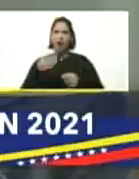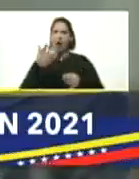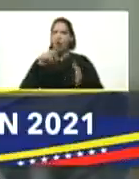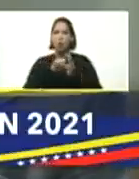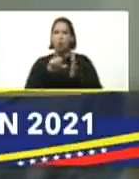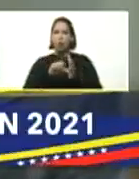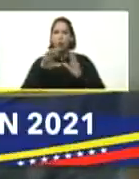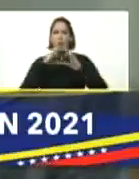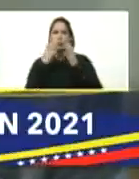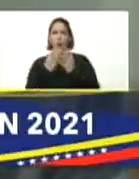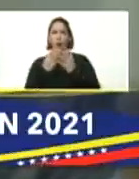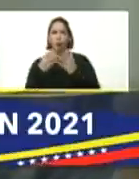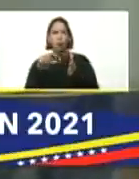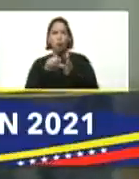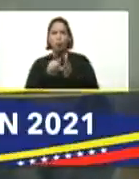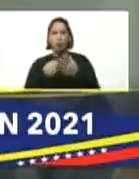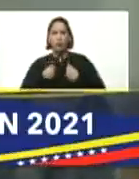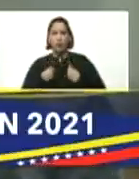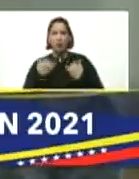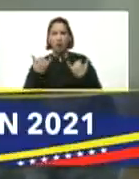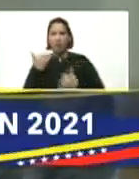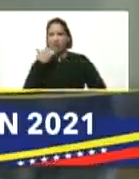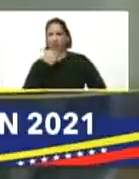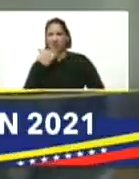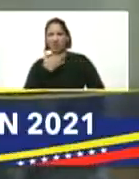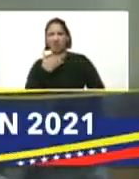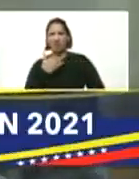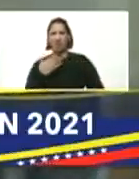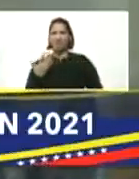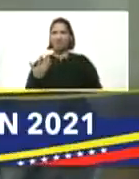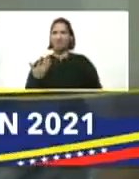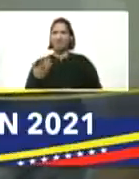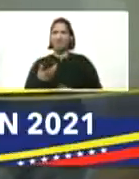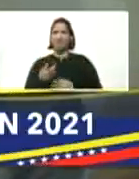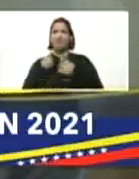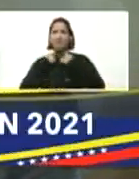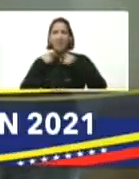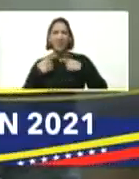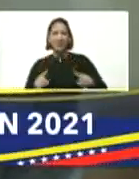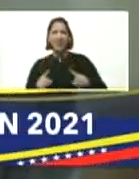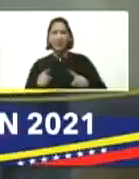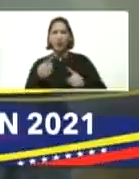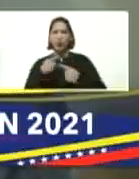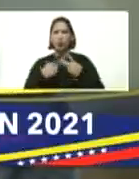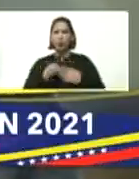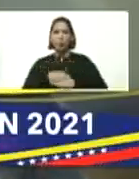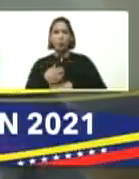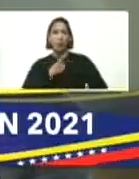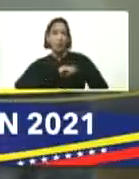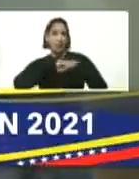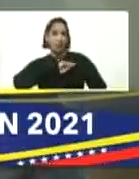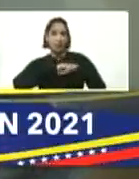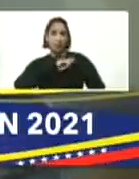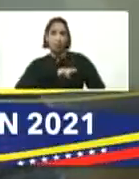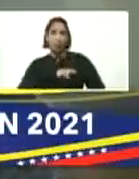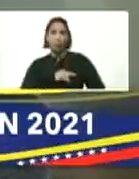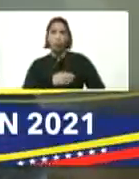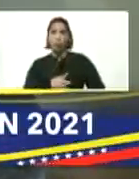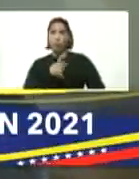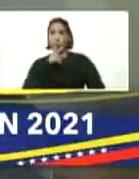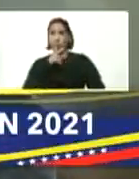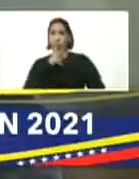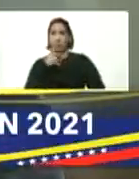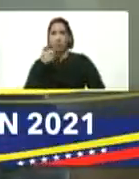vida. Ahora la risa lo que hace es echar a perder las cosas, porque el poder es demasiado serio, porque la religión es demasiado seria, y